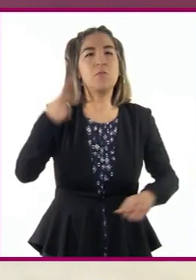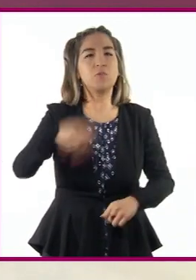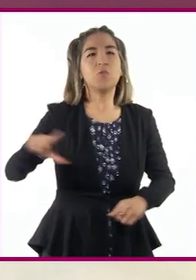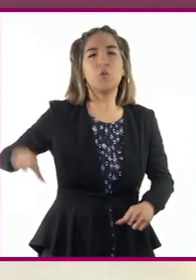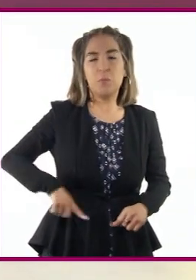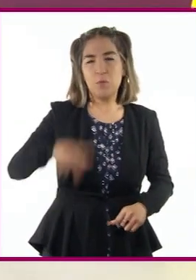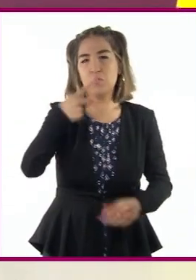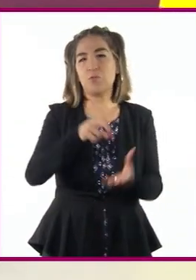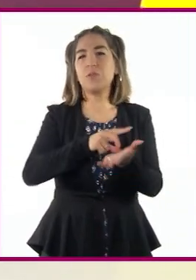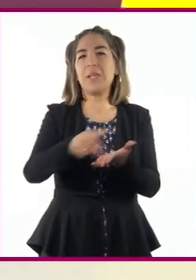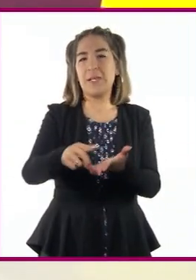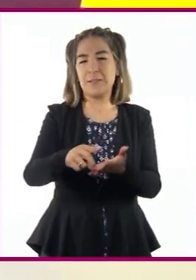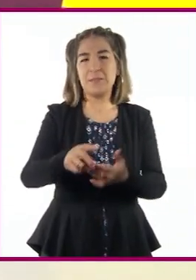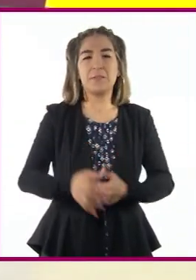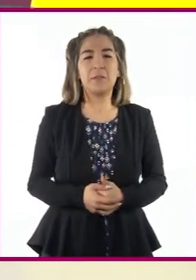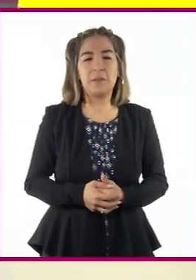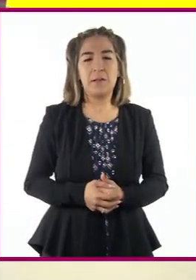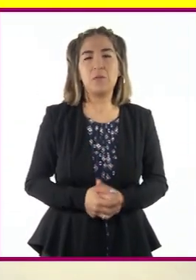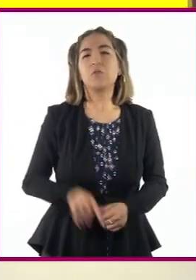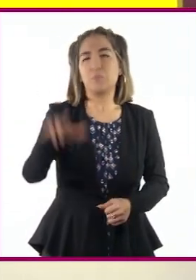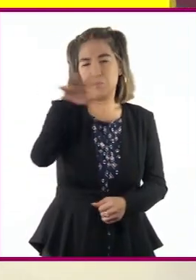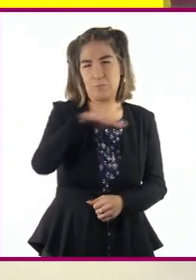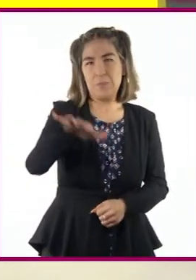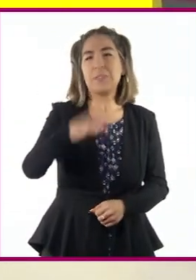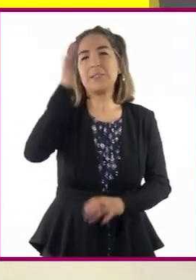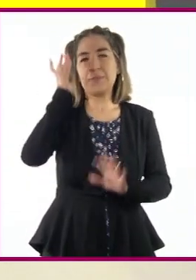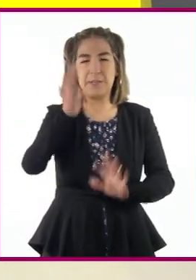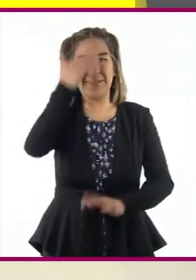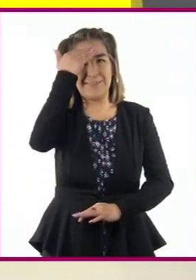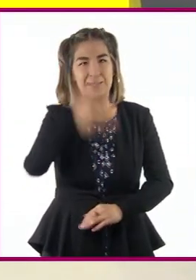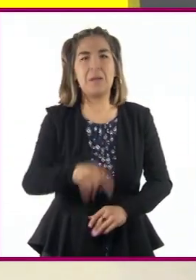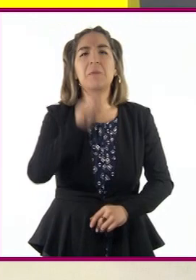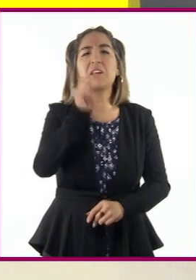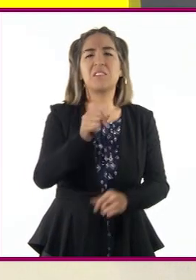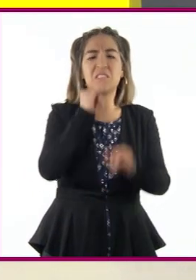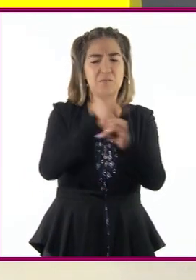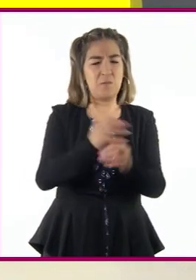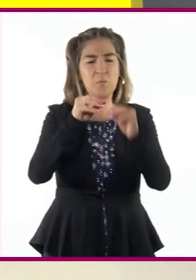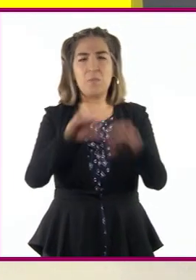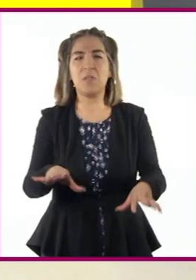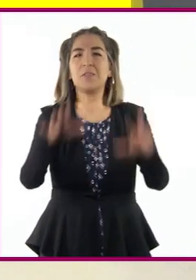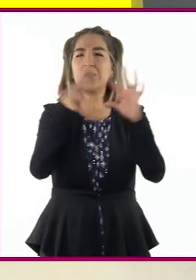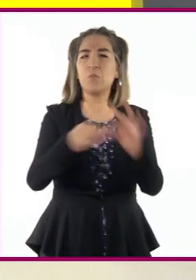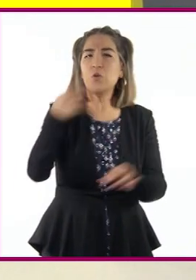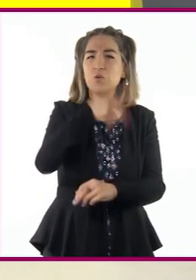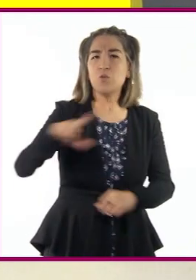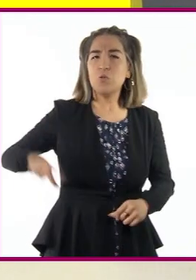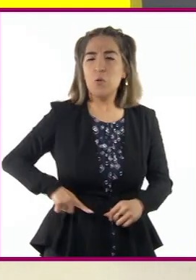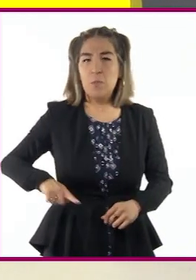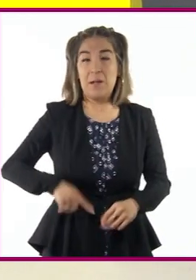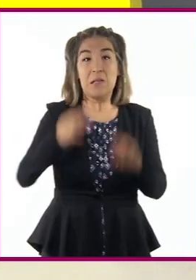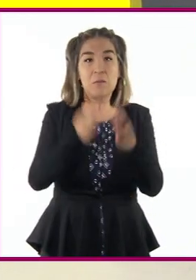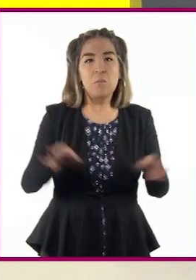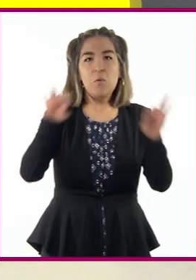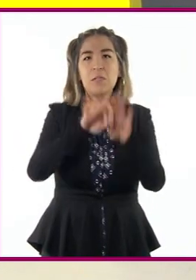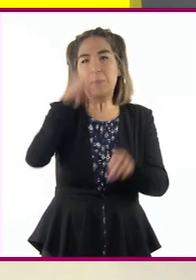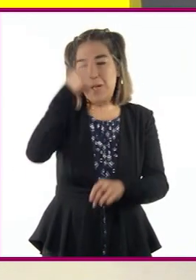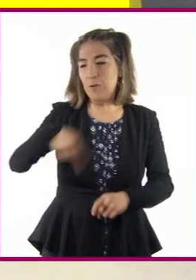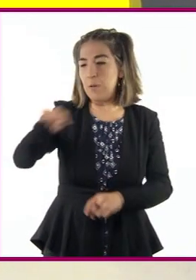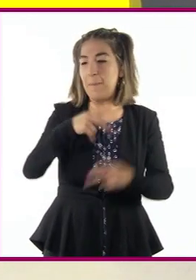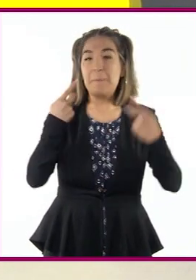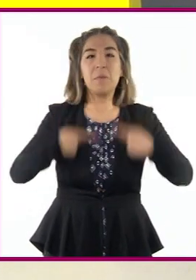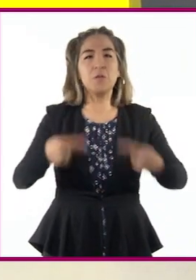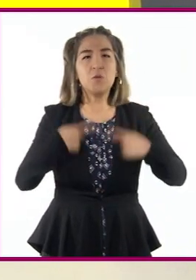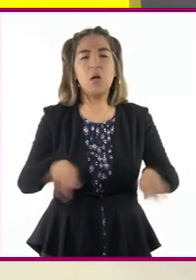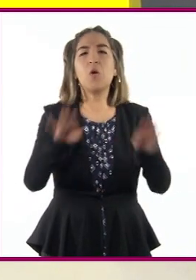derecho ciudadano. Como saben, la rendición de cuentas es importante para que las sociedades democráticas puedan